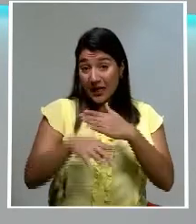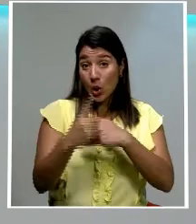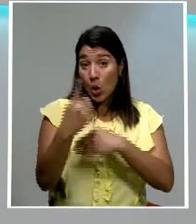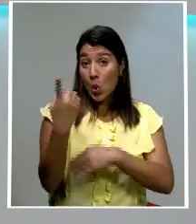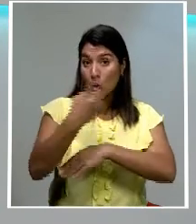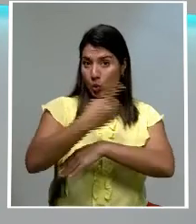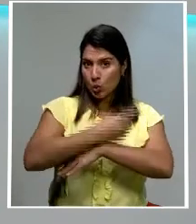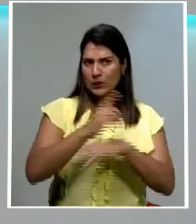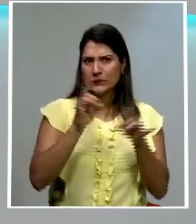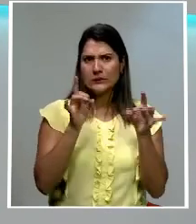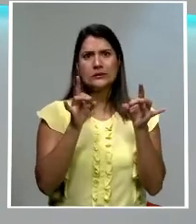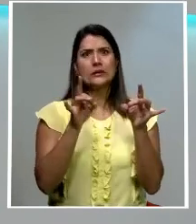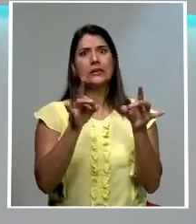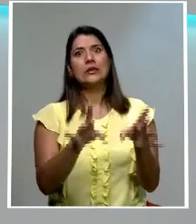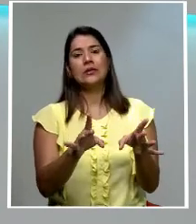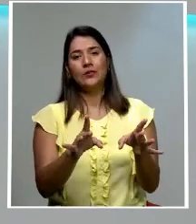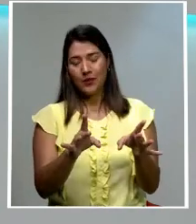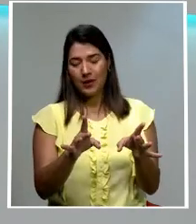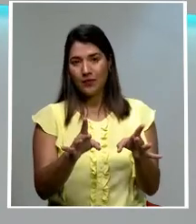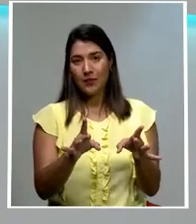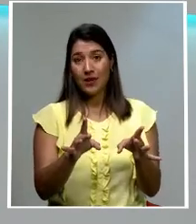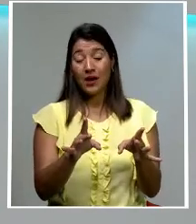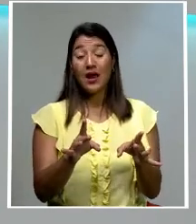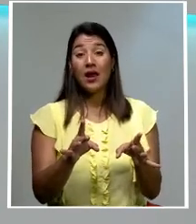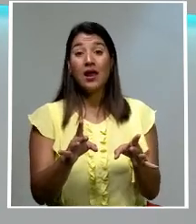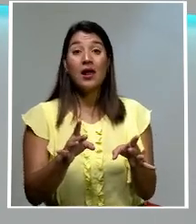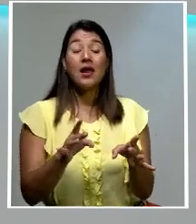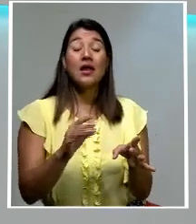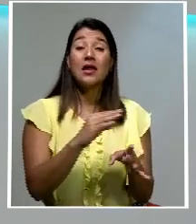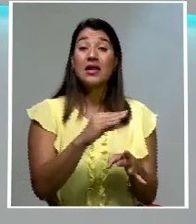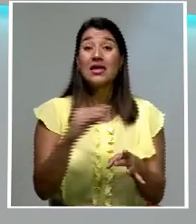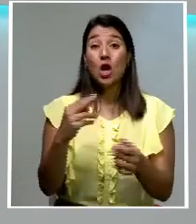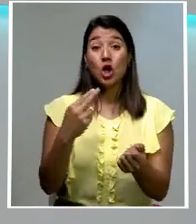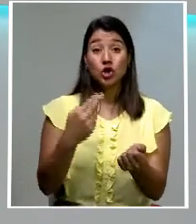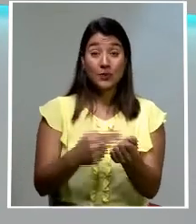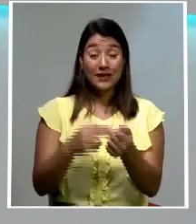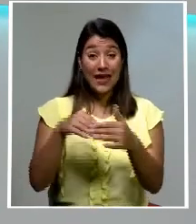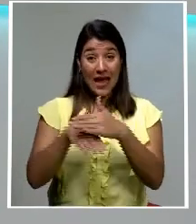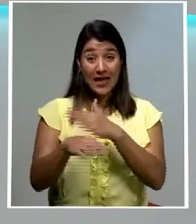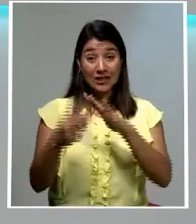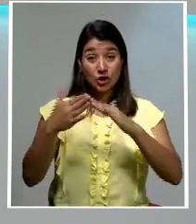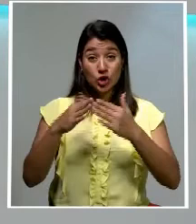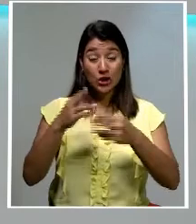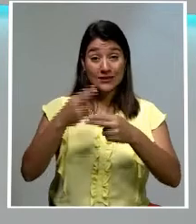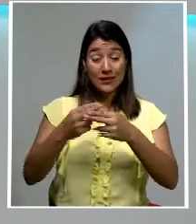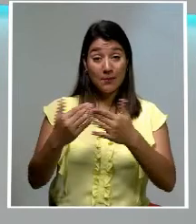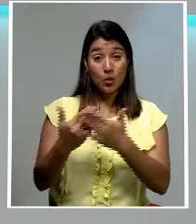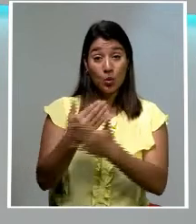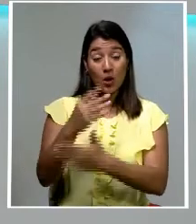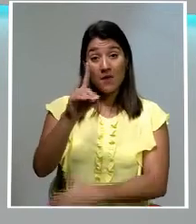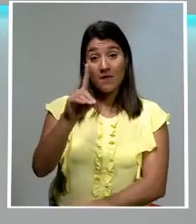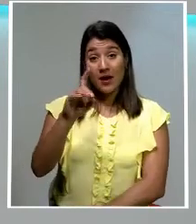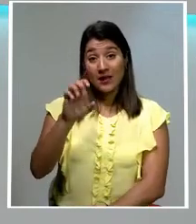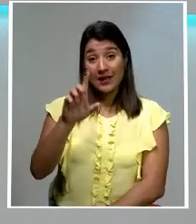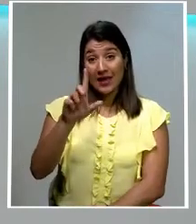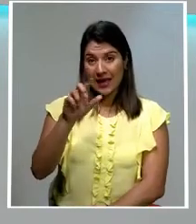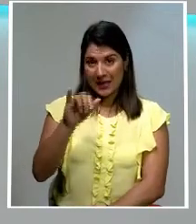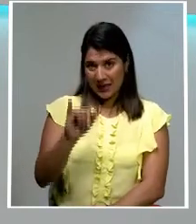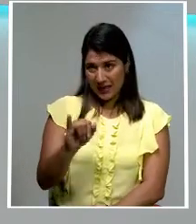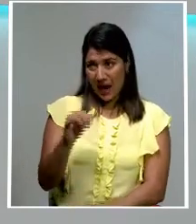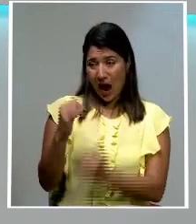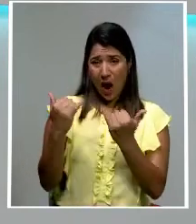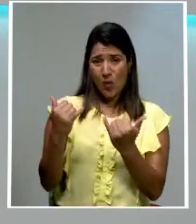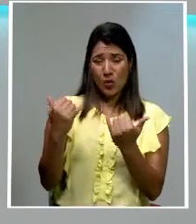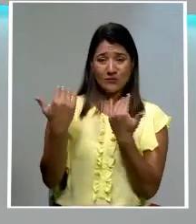Un terrible récord mundial que pone a los hospitales de Nueva Delhi al límite de sus capacidades y los confronta